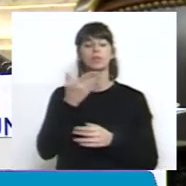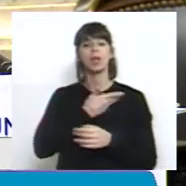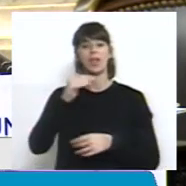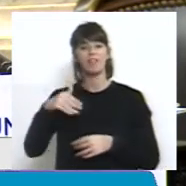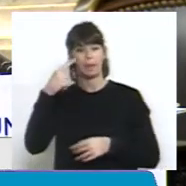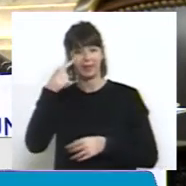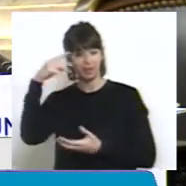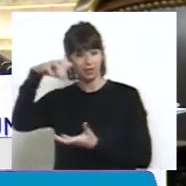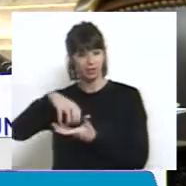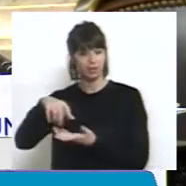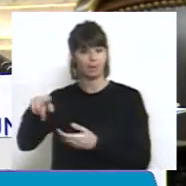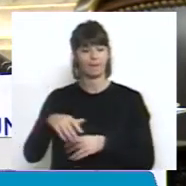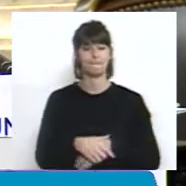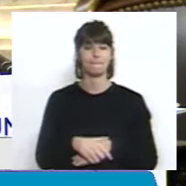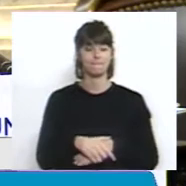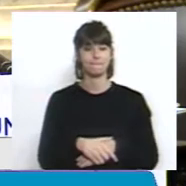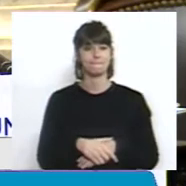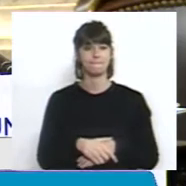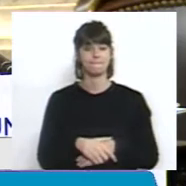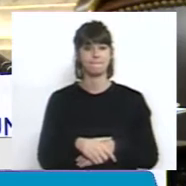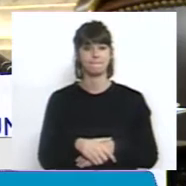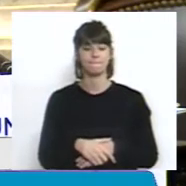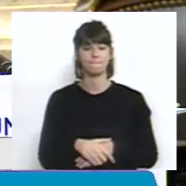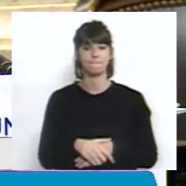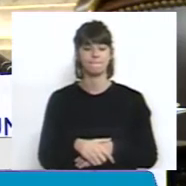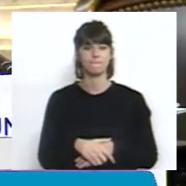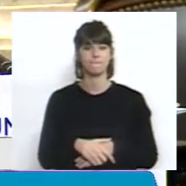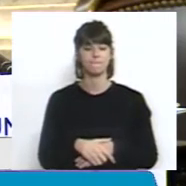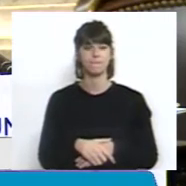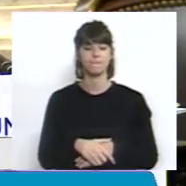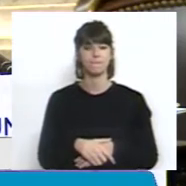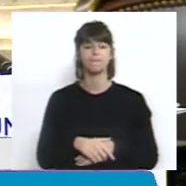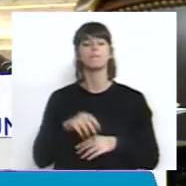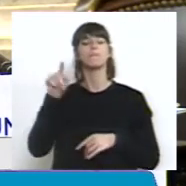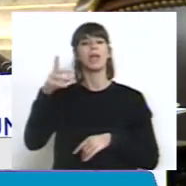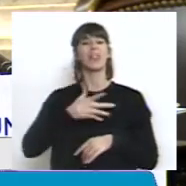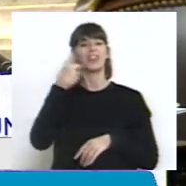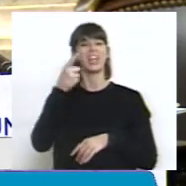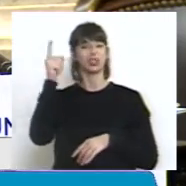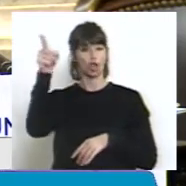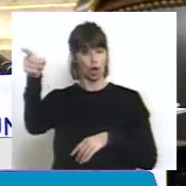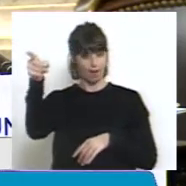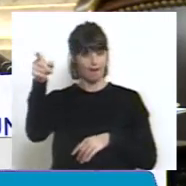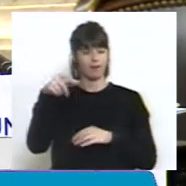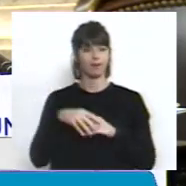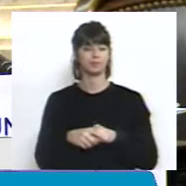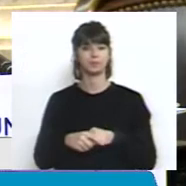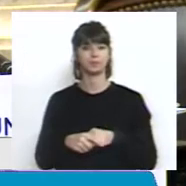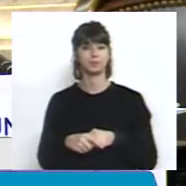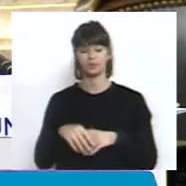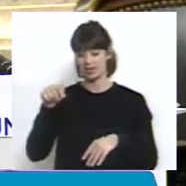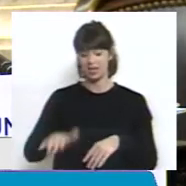Monetario, a partir de la palabra de su directora gerente, este